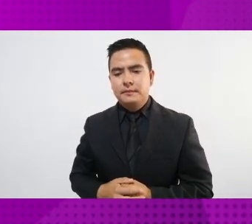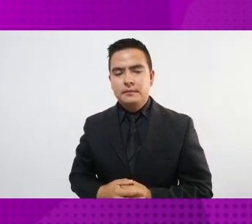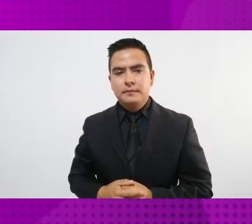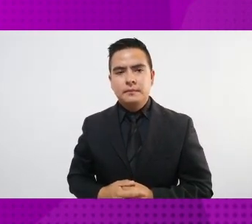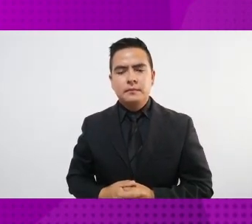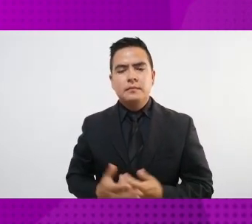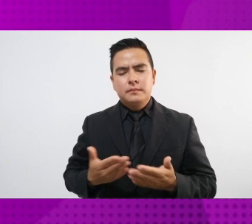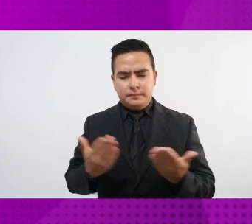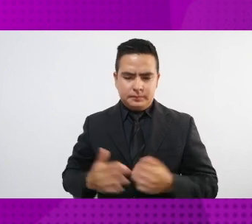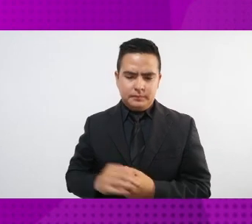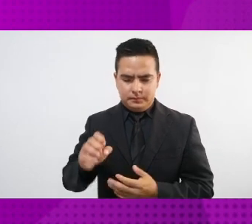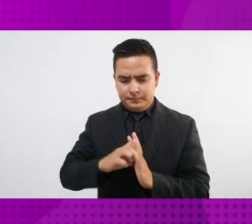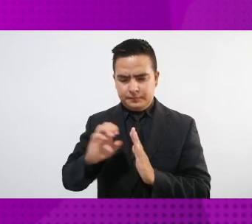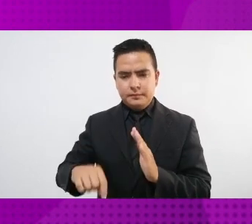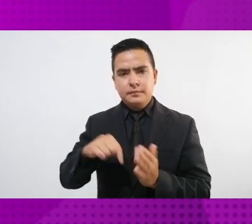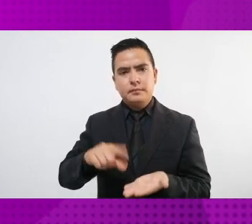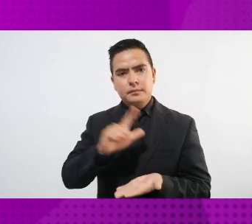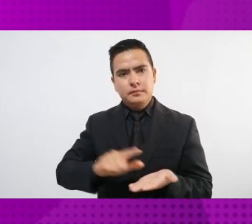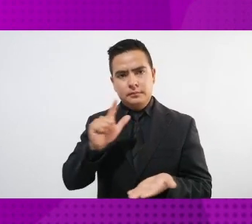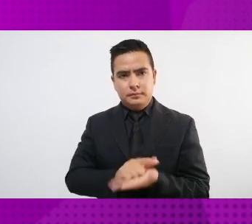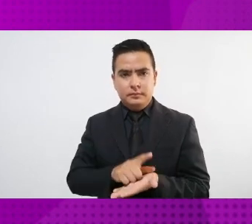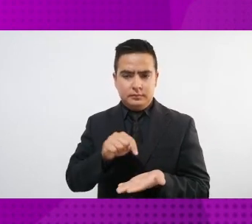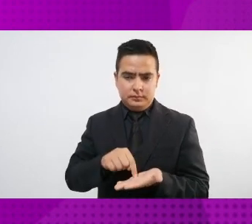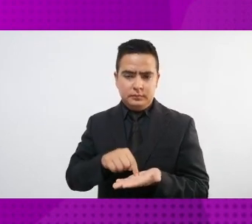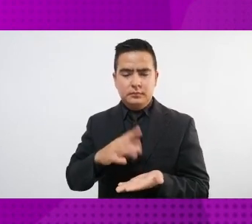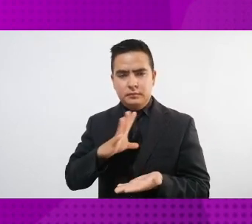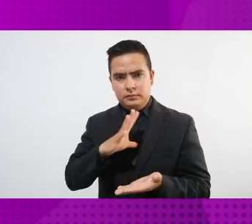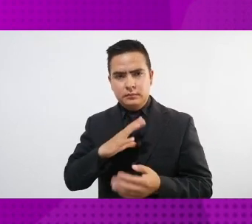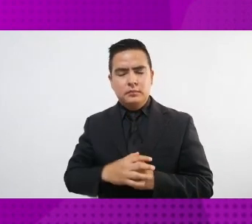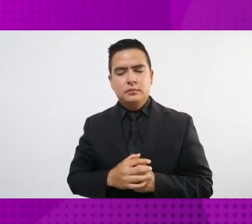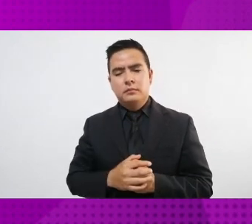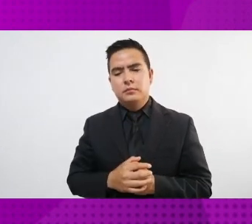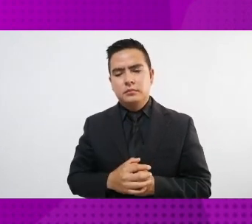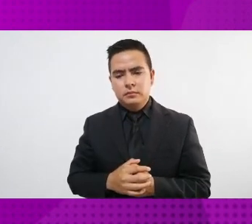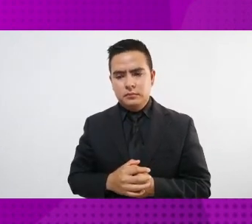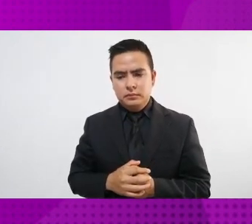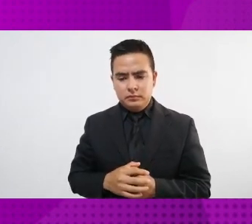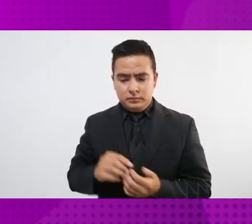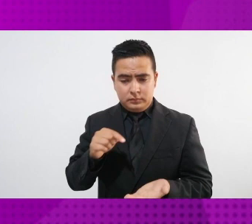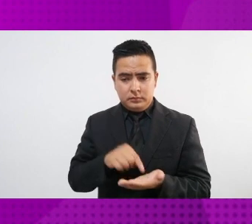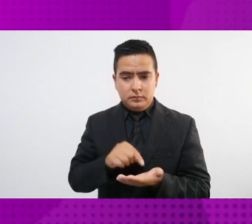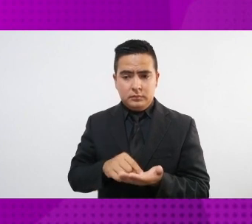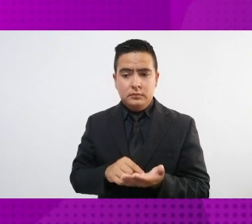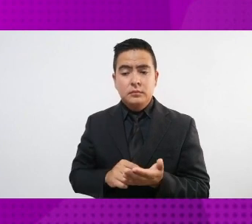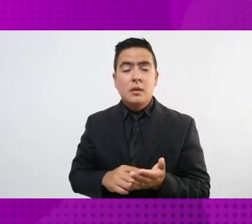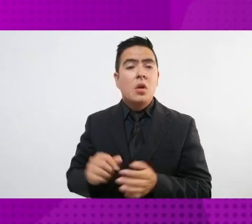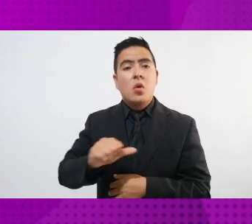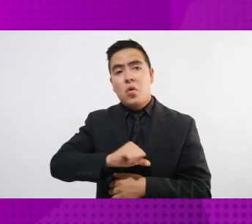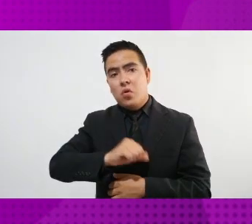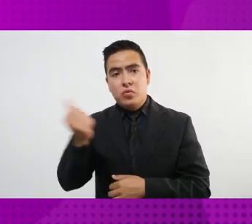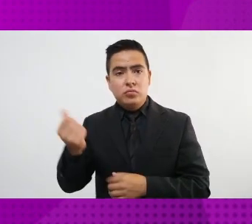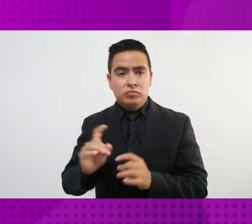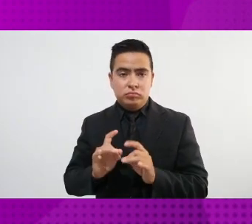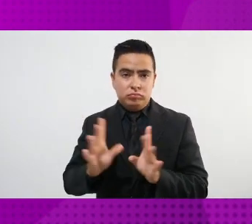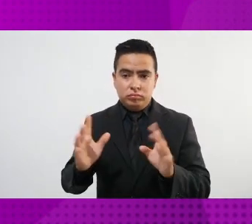normas jurídicas, en nuestra Constitución Federal y tampoco en las constituciones locales hasta donde no alcanza, existe otra